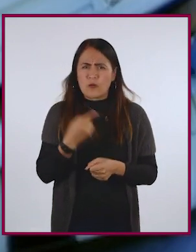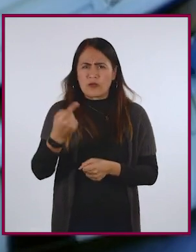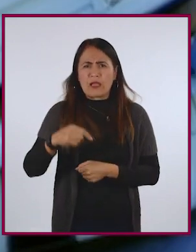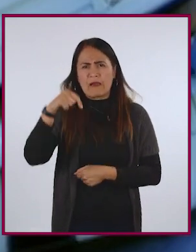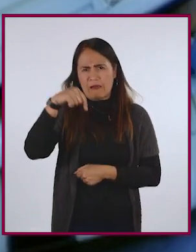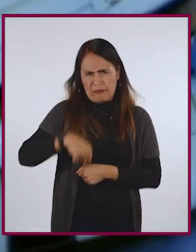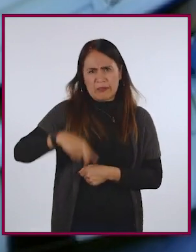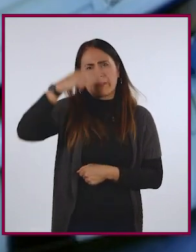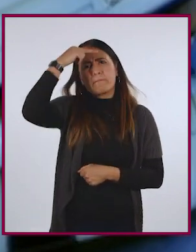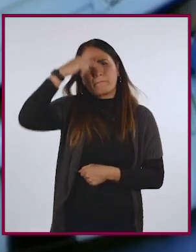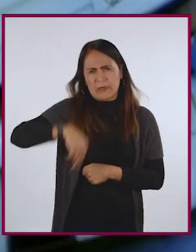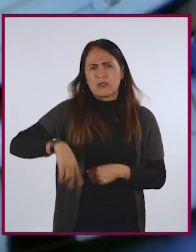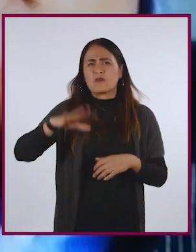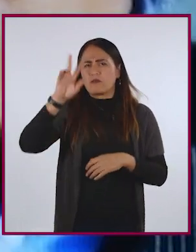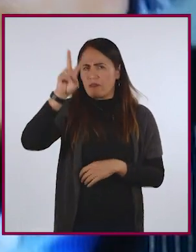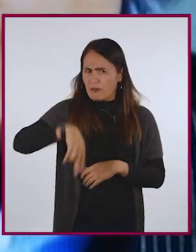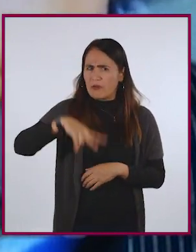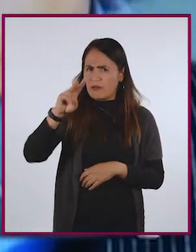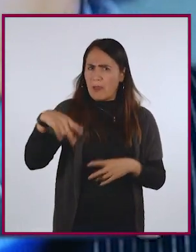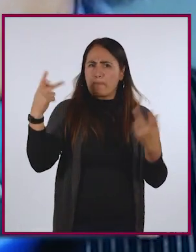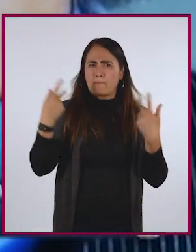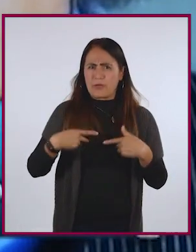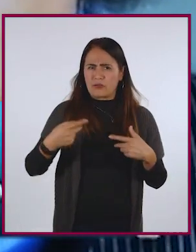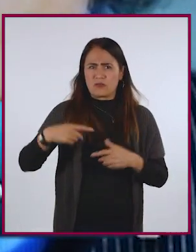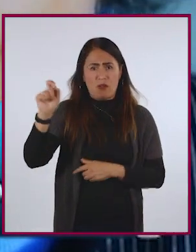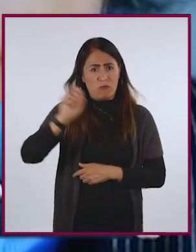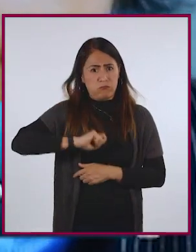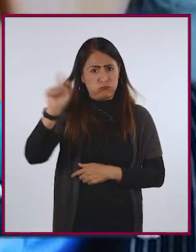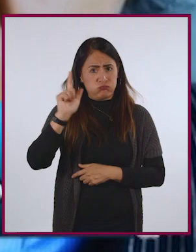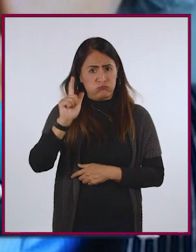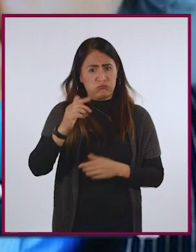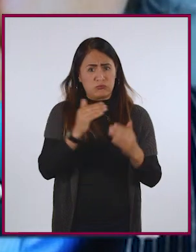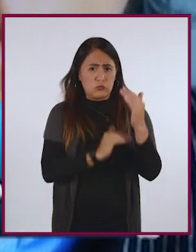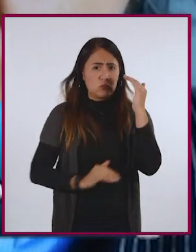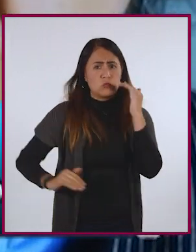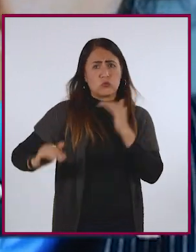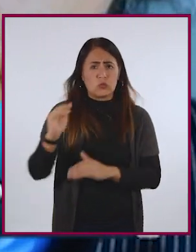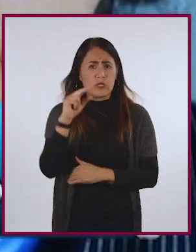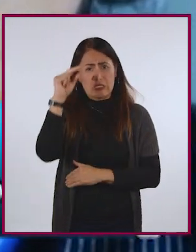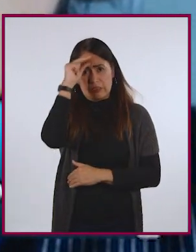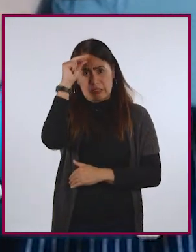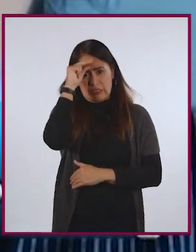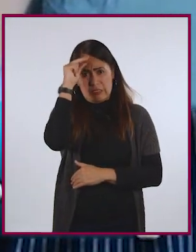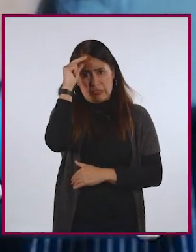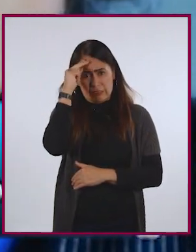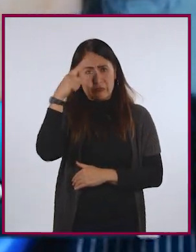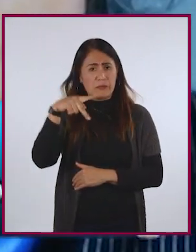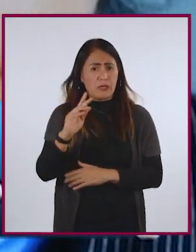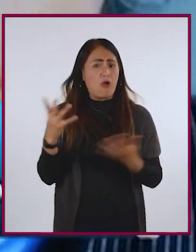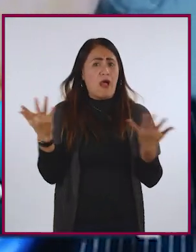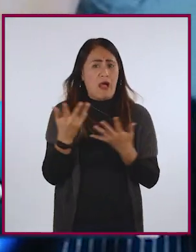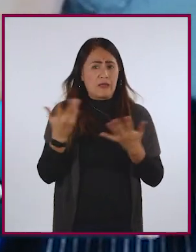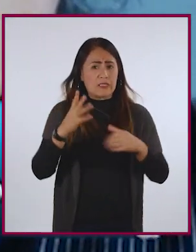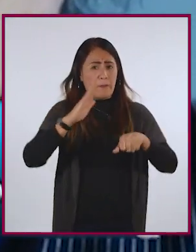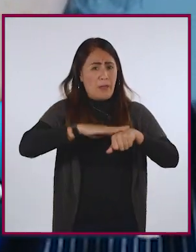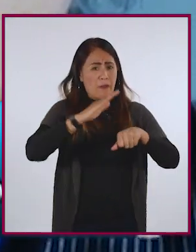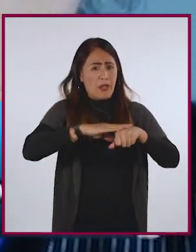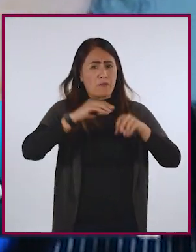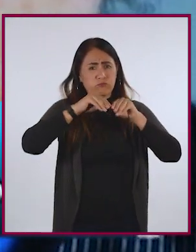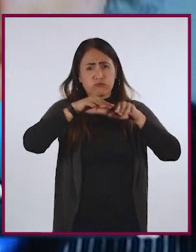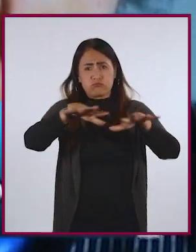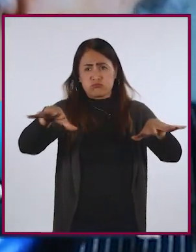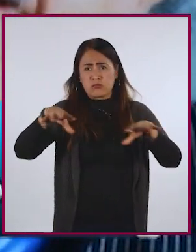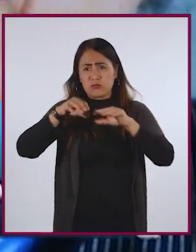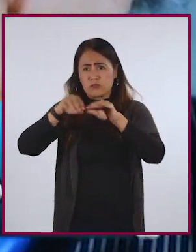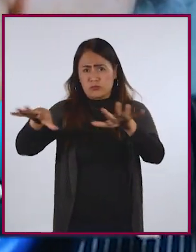alguna nuestro país tiene grandes figuras, ¿sí?, intelectuales que aparte de su trabajo académico hacen